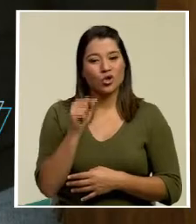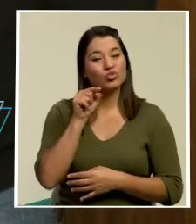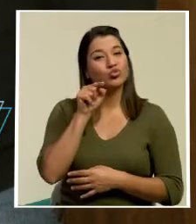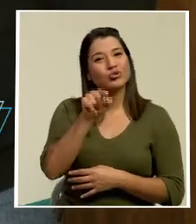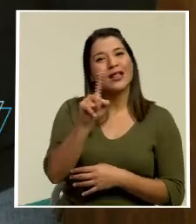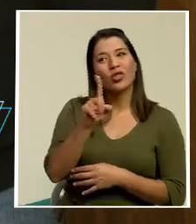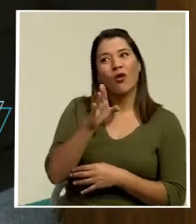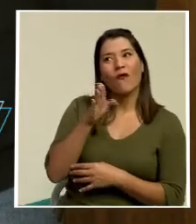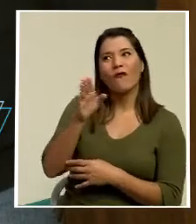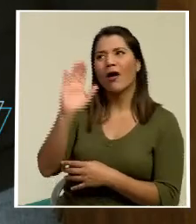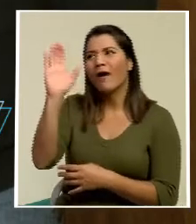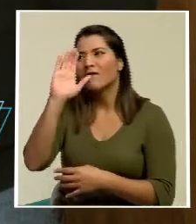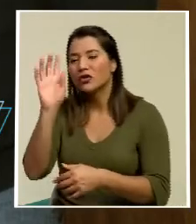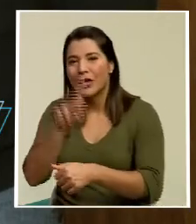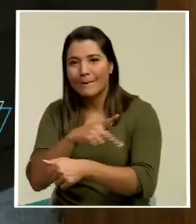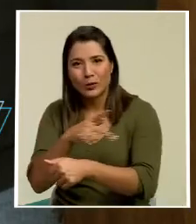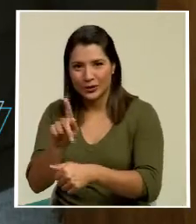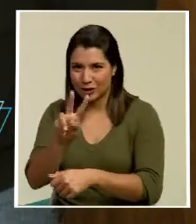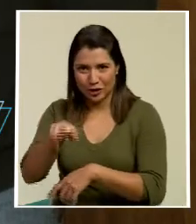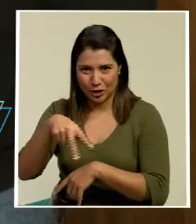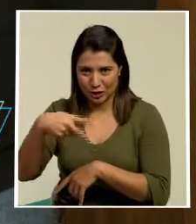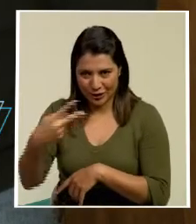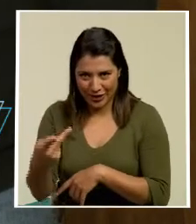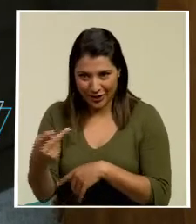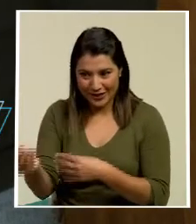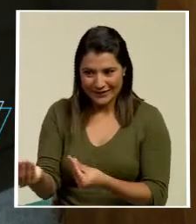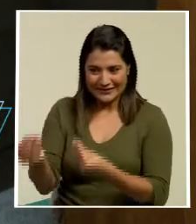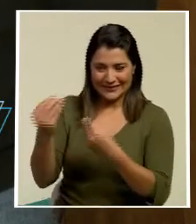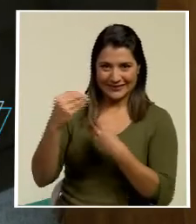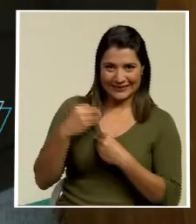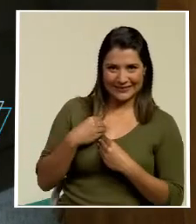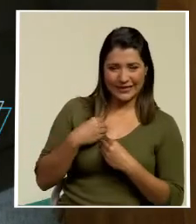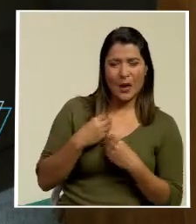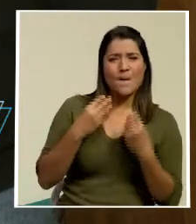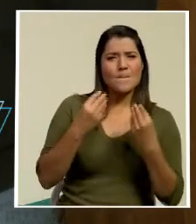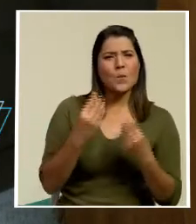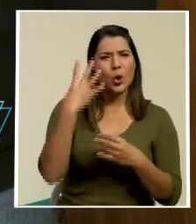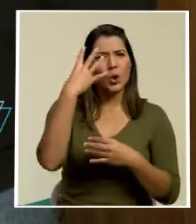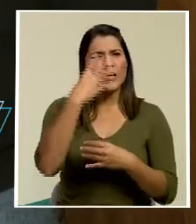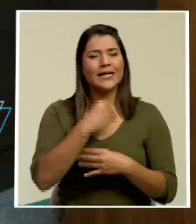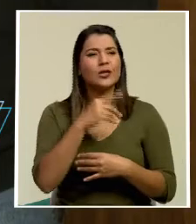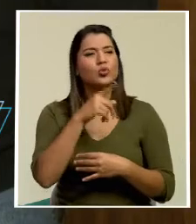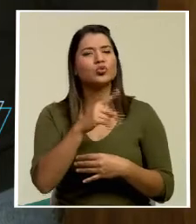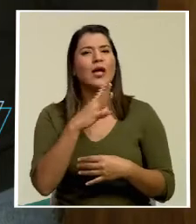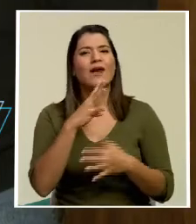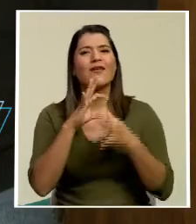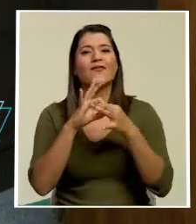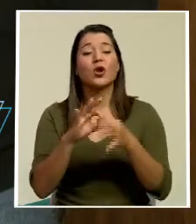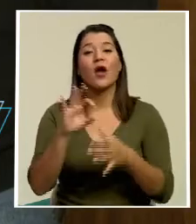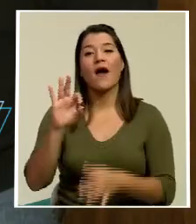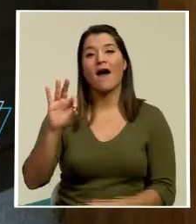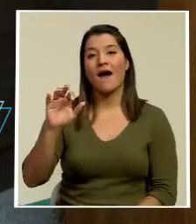lindo también que hayas traído a la charla a don Fabián Dobles,